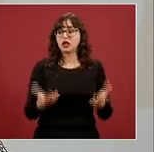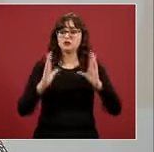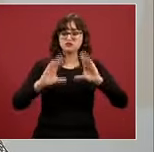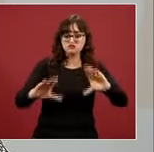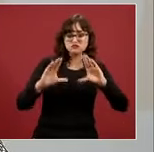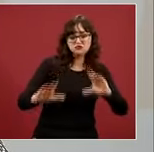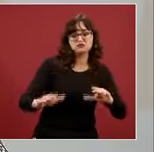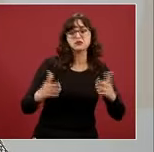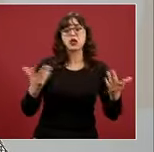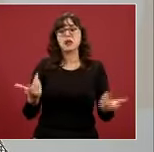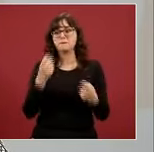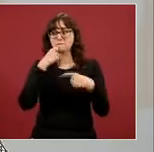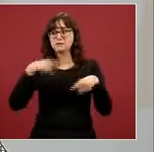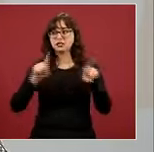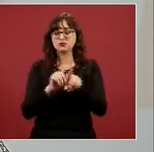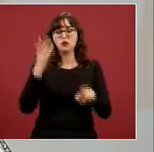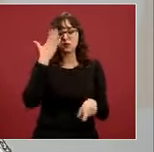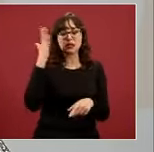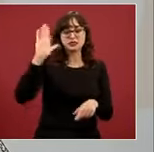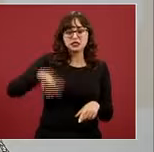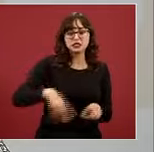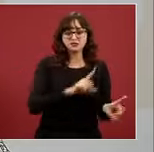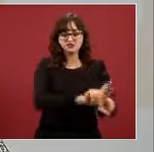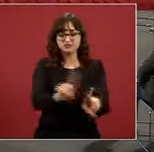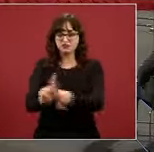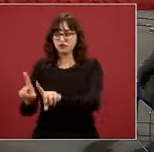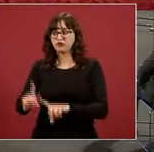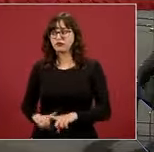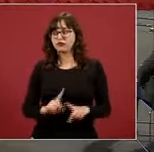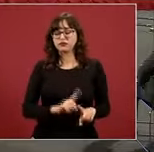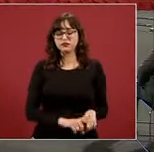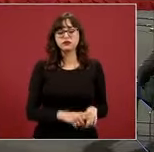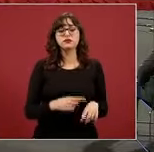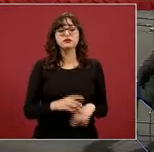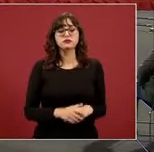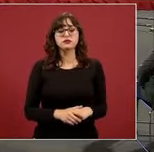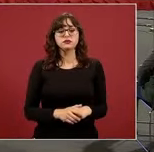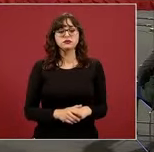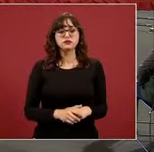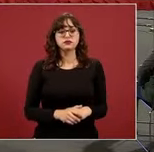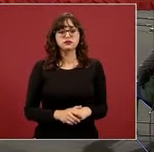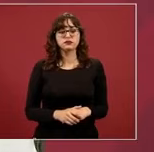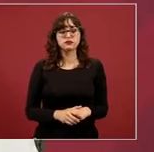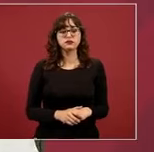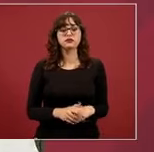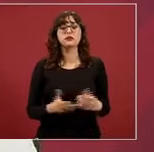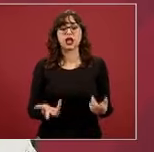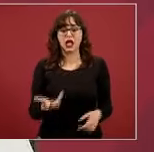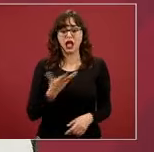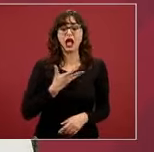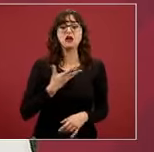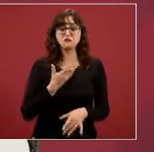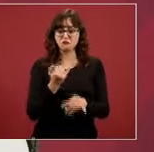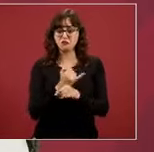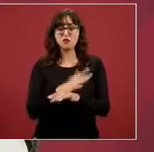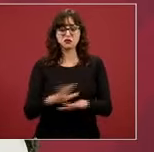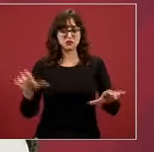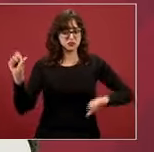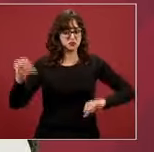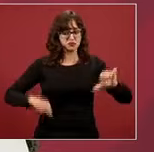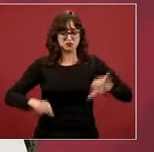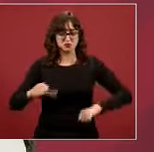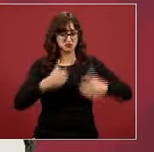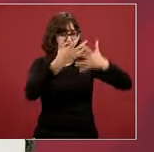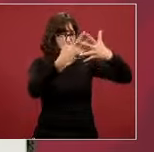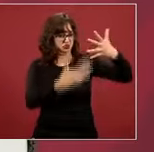cabo el Centro Interamericano de Seguridad Social. En la página del instituto está más información de sus actividades y yo invitaría